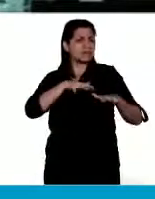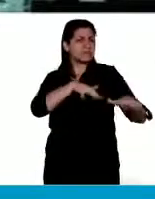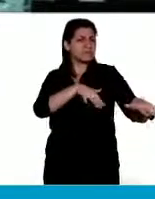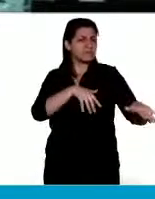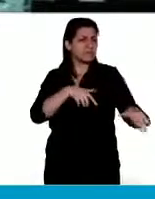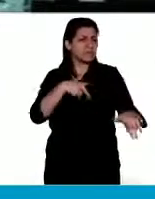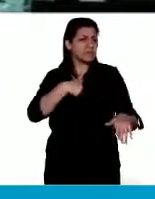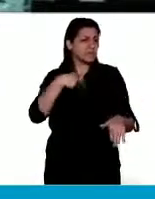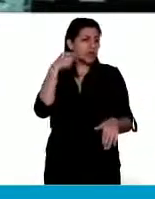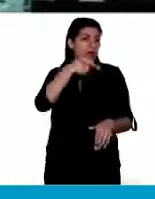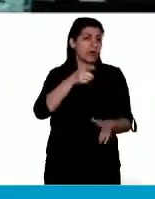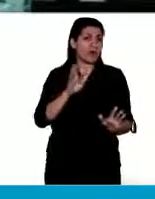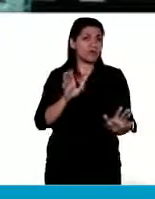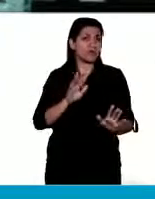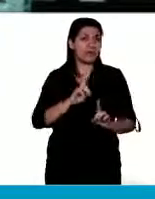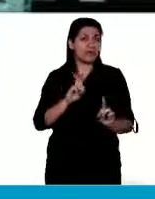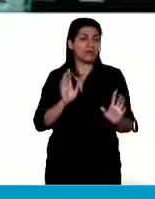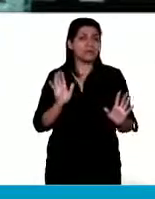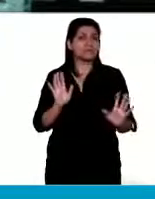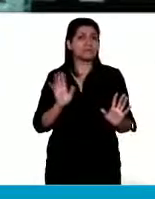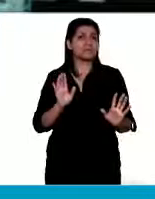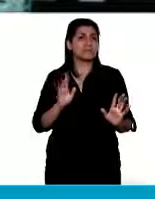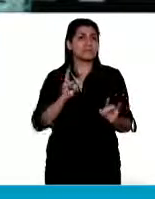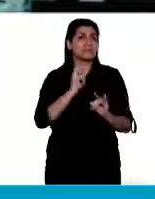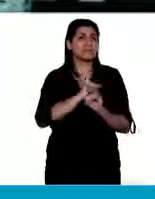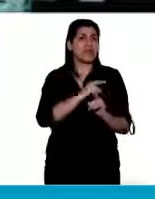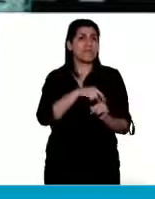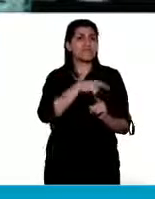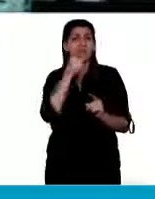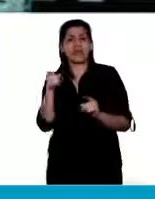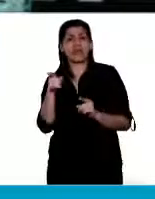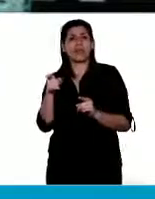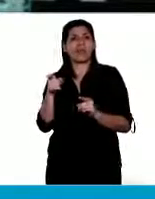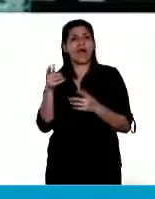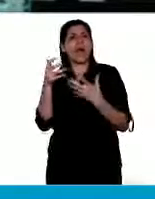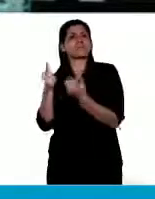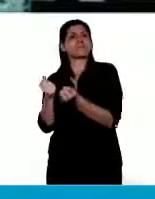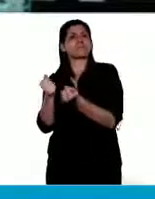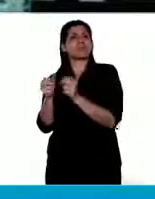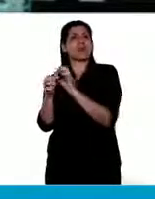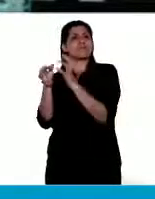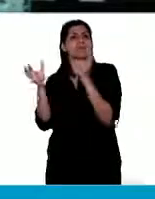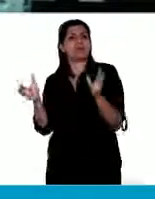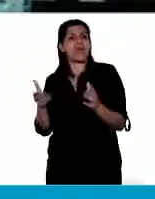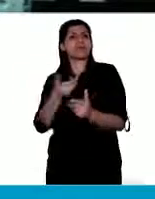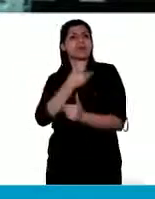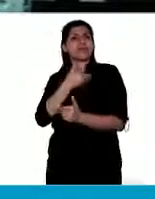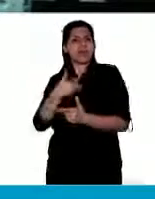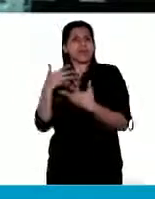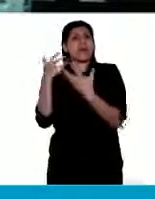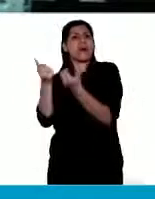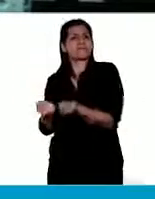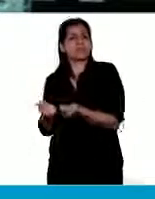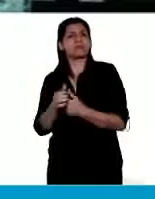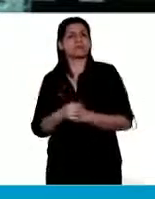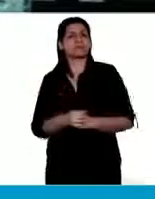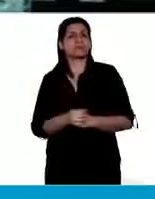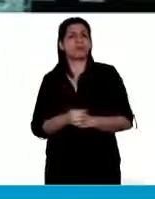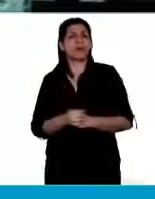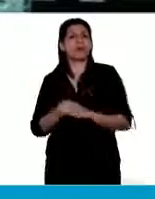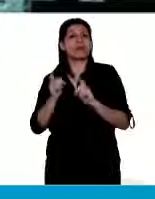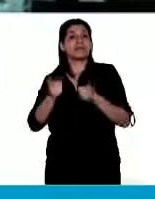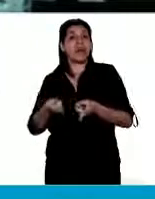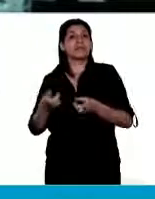repudiamos, porque vamos a estar siempre del lado de la democracia y del lado de del gobierno. Pero también tenemos que decir que el